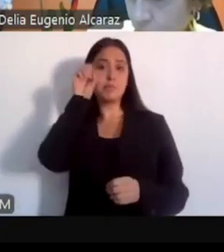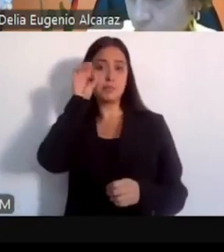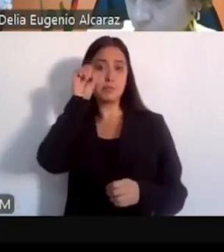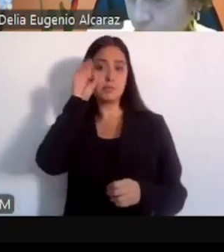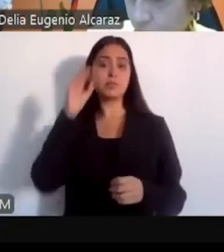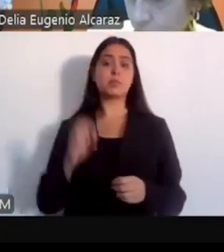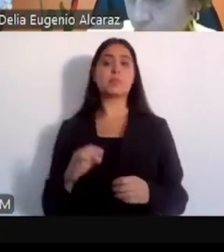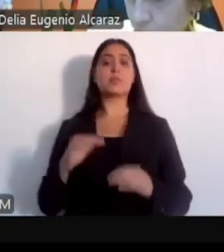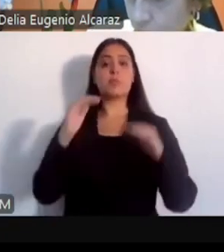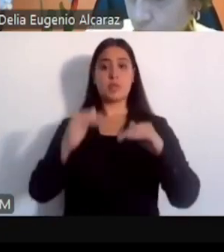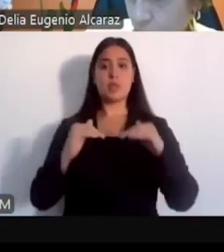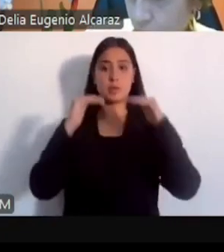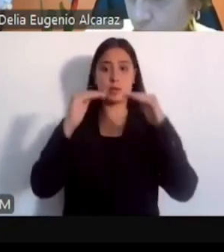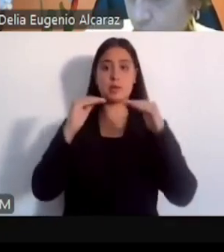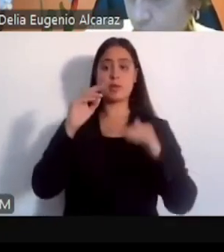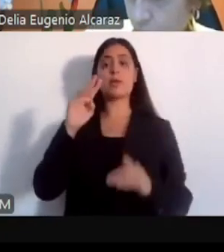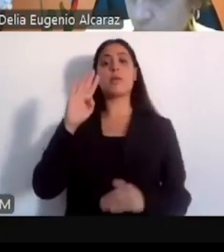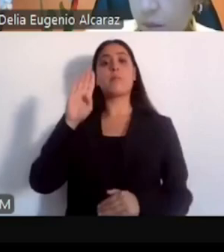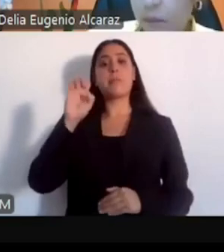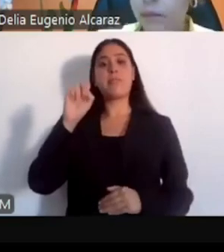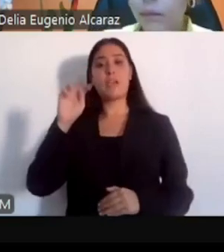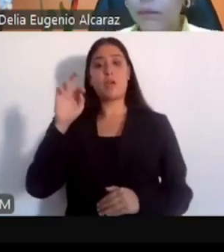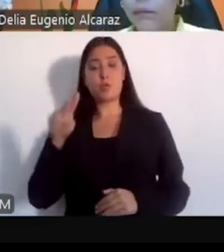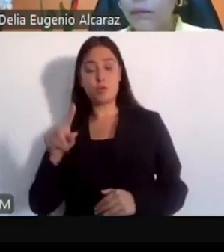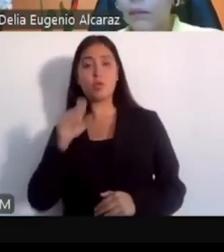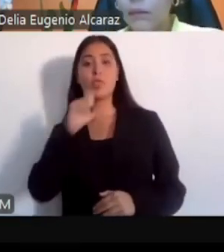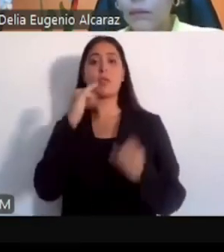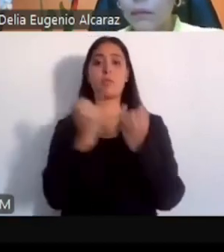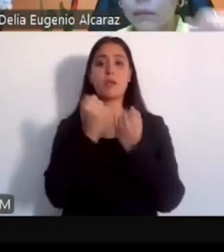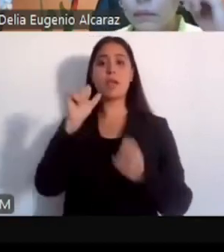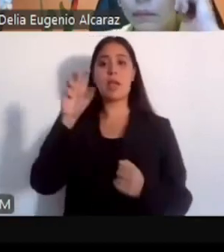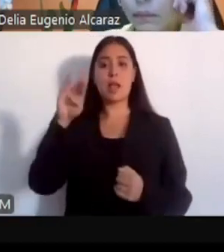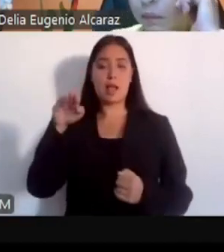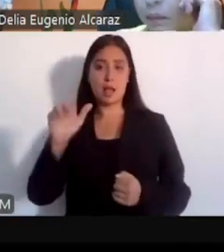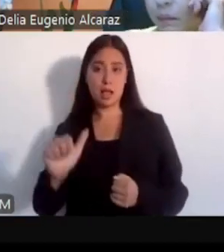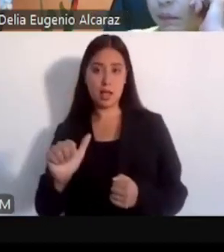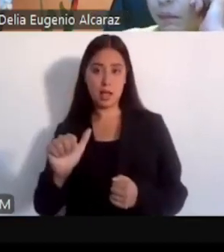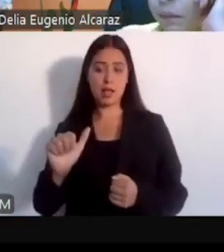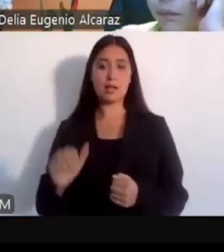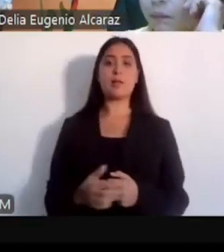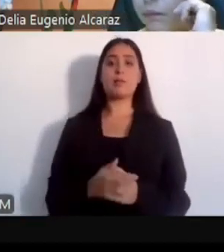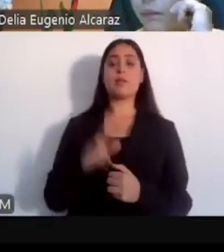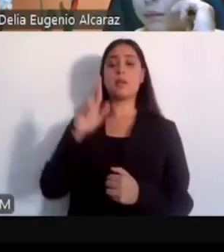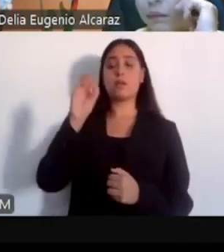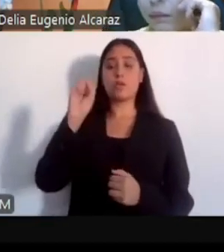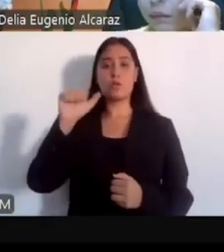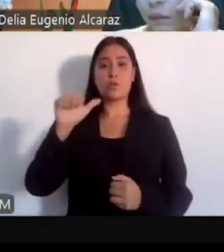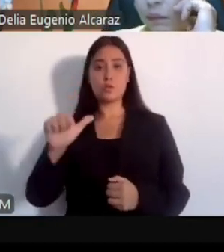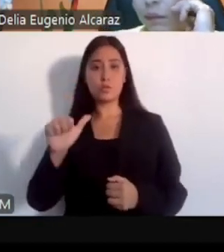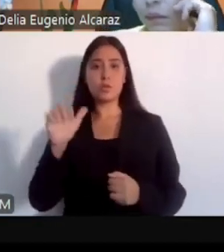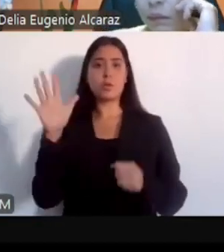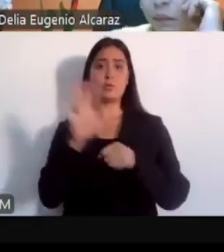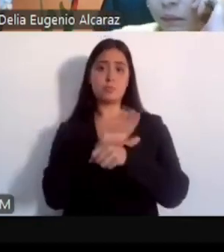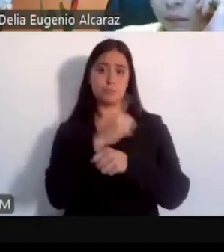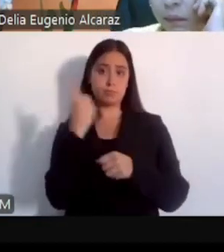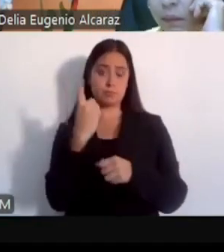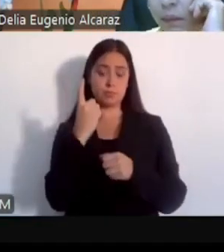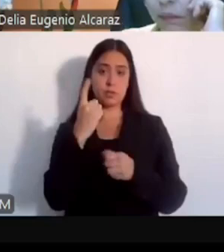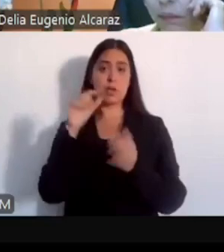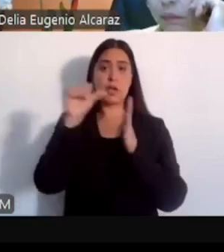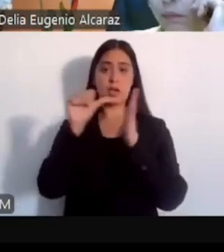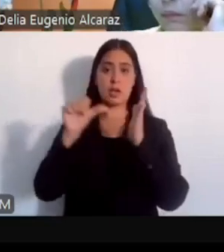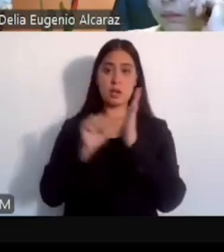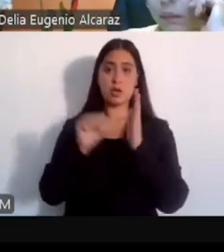betancur Salgado y las magistradas almadel Eugenio alcaz e Hilda Rosa Delgado Brito por lo que en términos del artículo 11